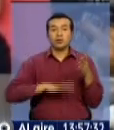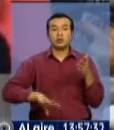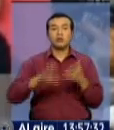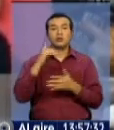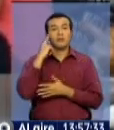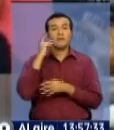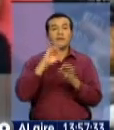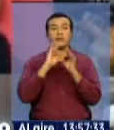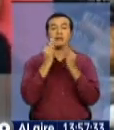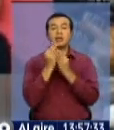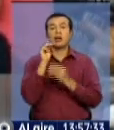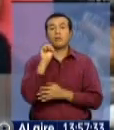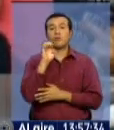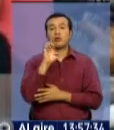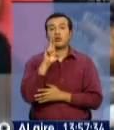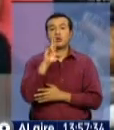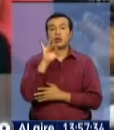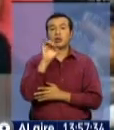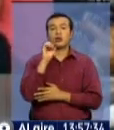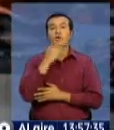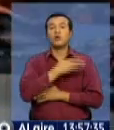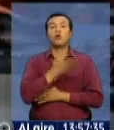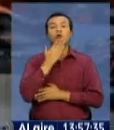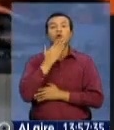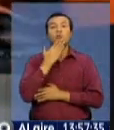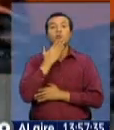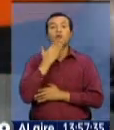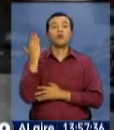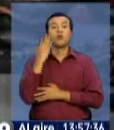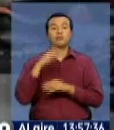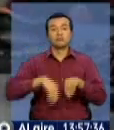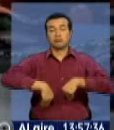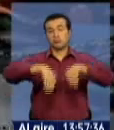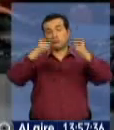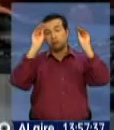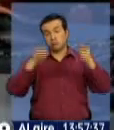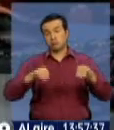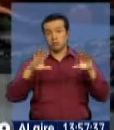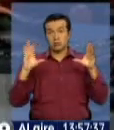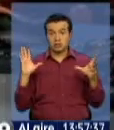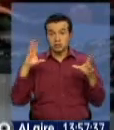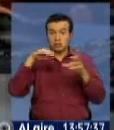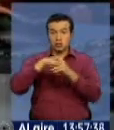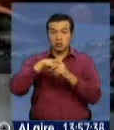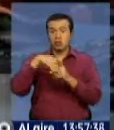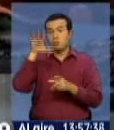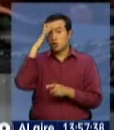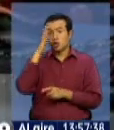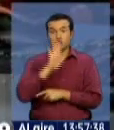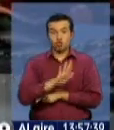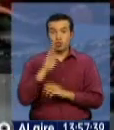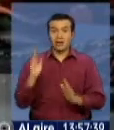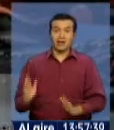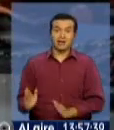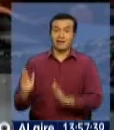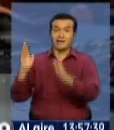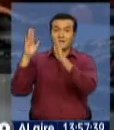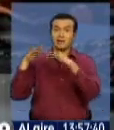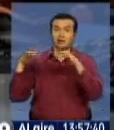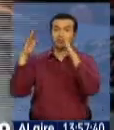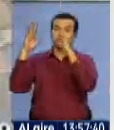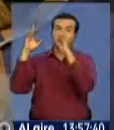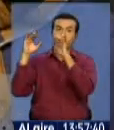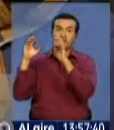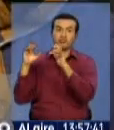la familia Montero se cobija bajo mantas de lana. Llegaron a este centro después de que el edificio donde vivían se